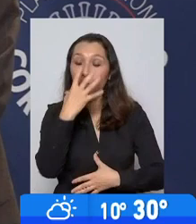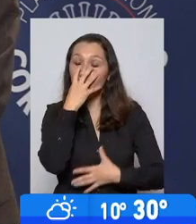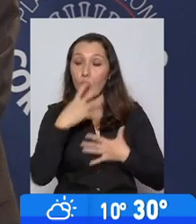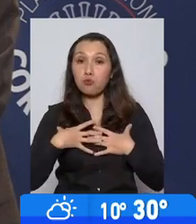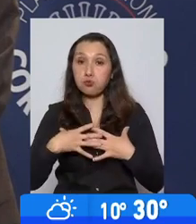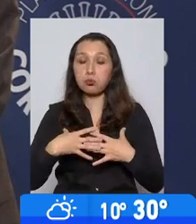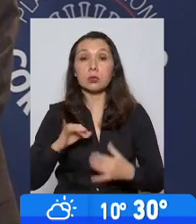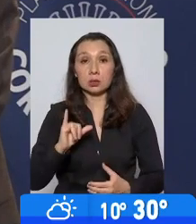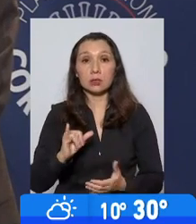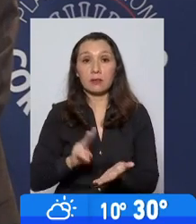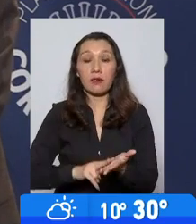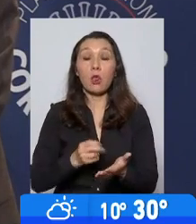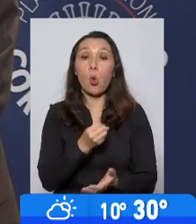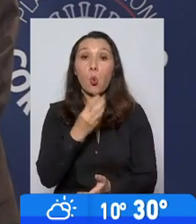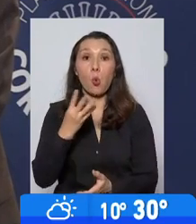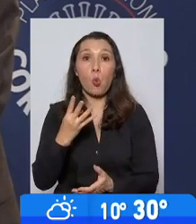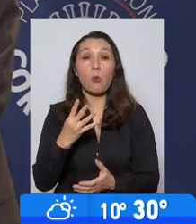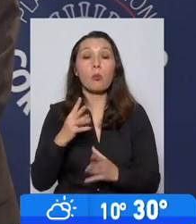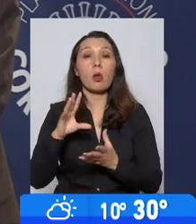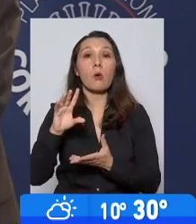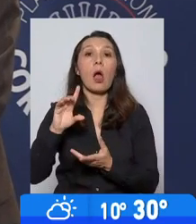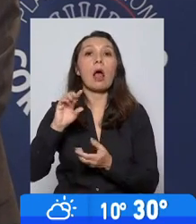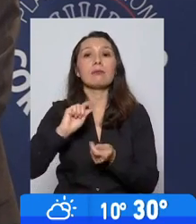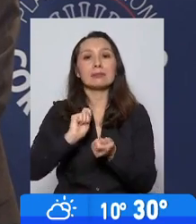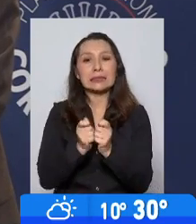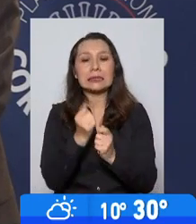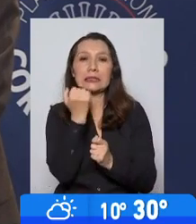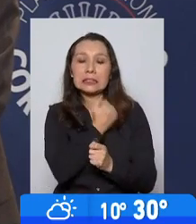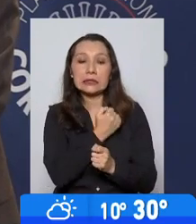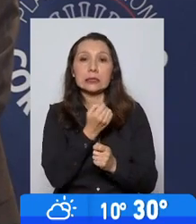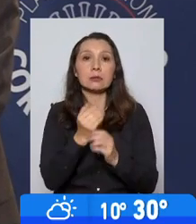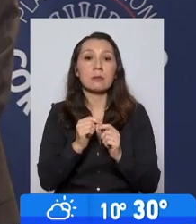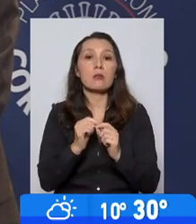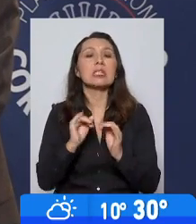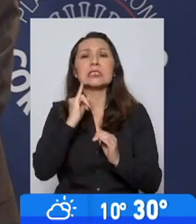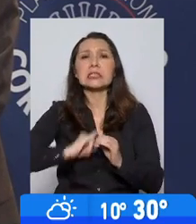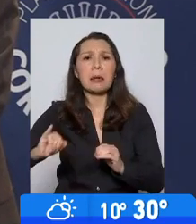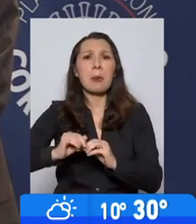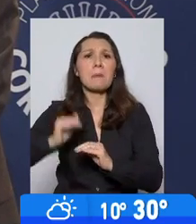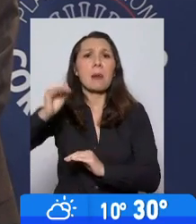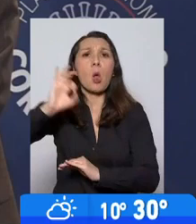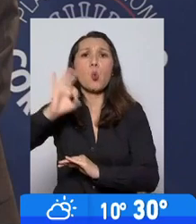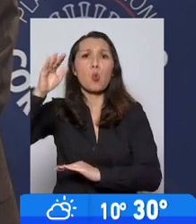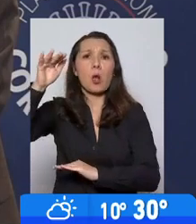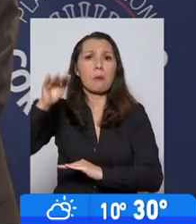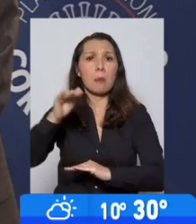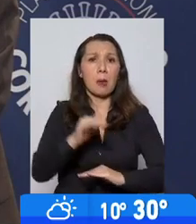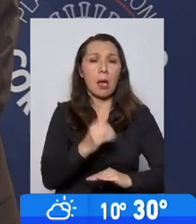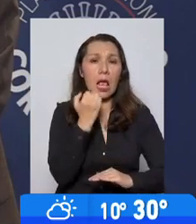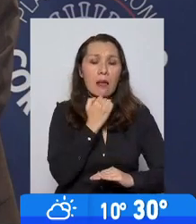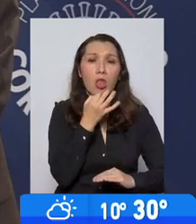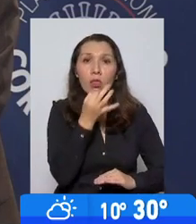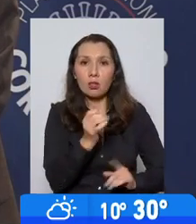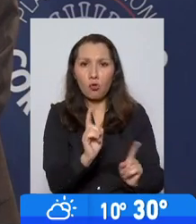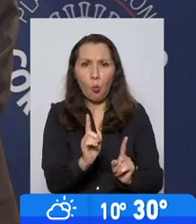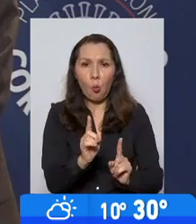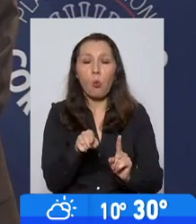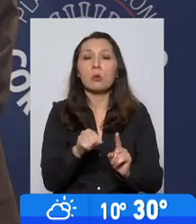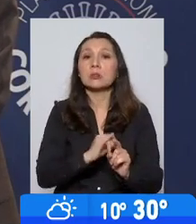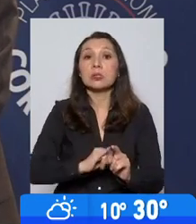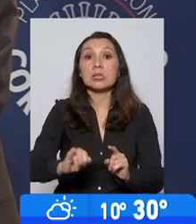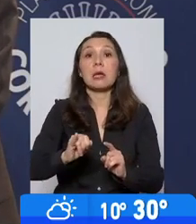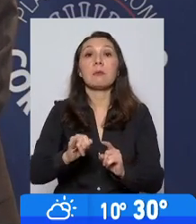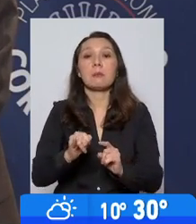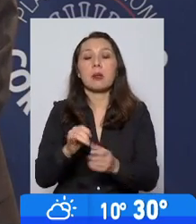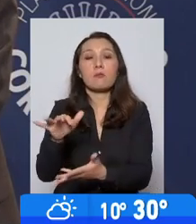es efectivo que el número de respiradores se ha ido rectificando siempre hacia más, nunca hacia menos, porque evidentemente cada